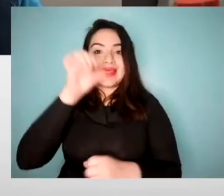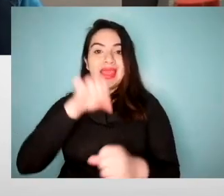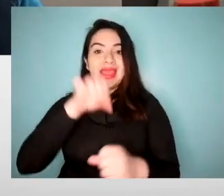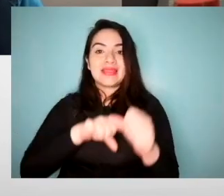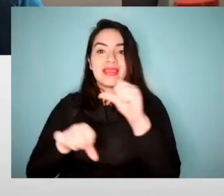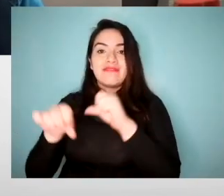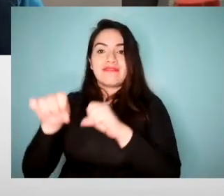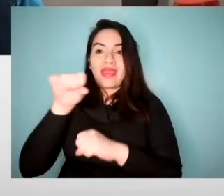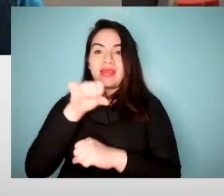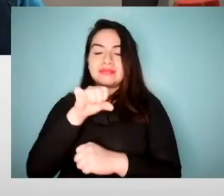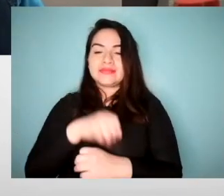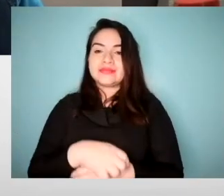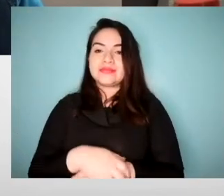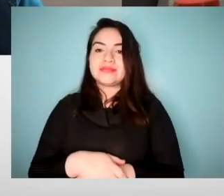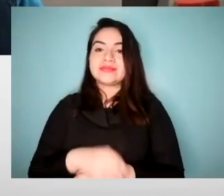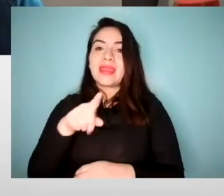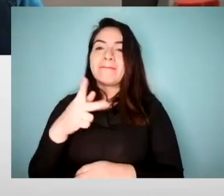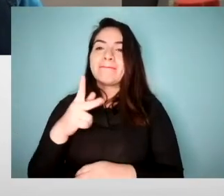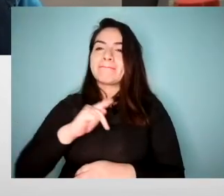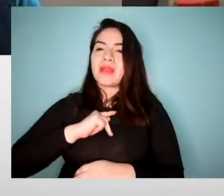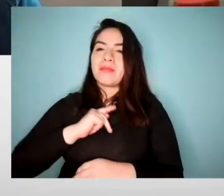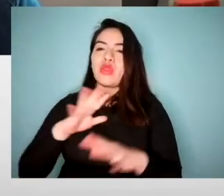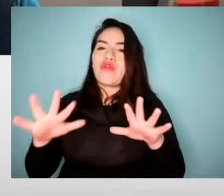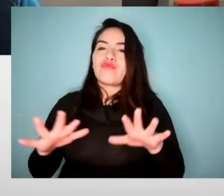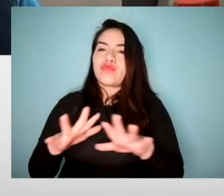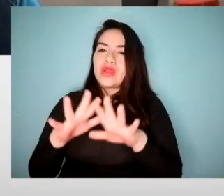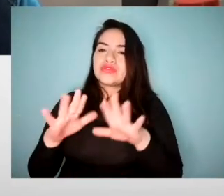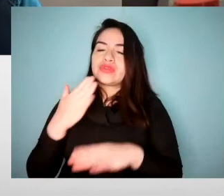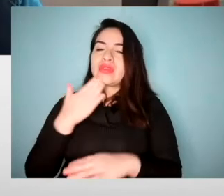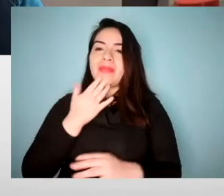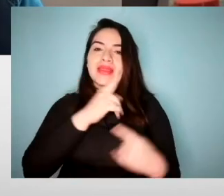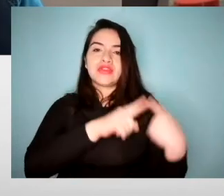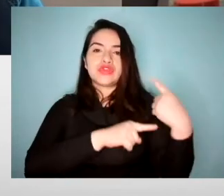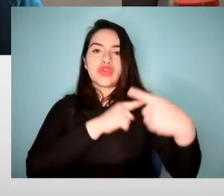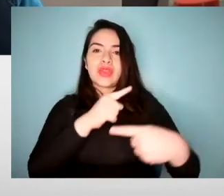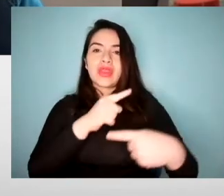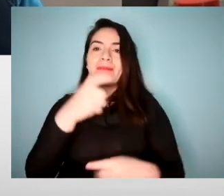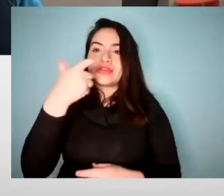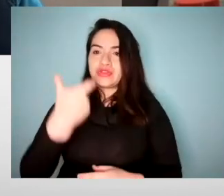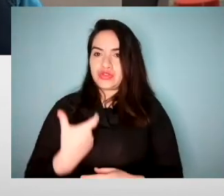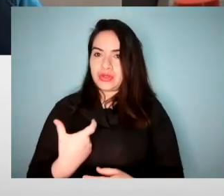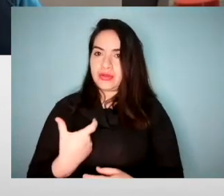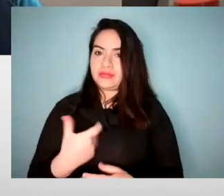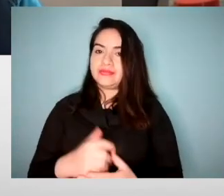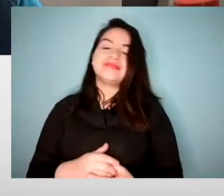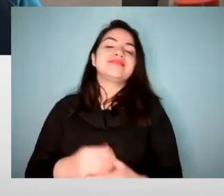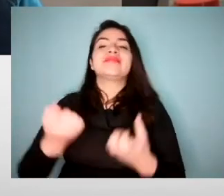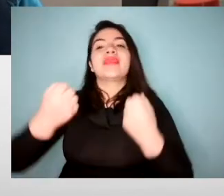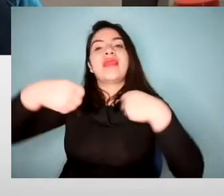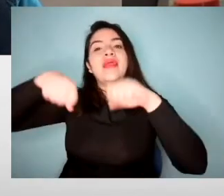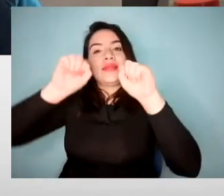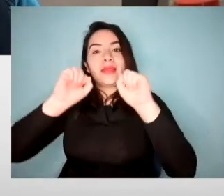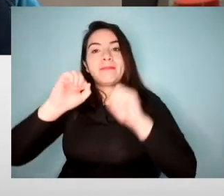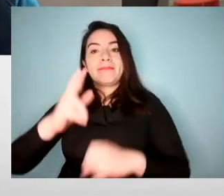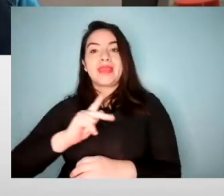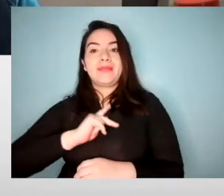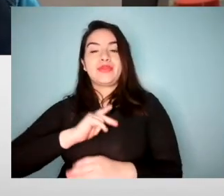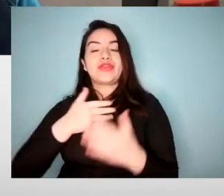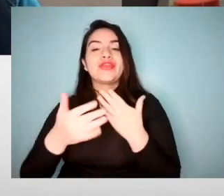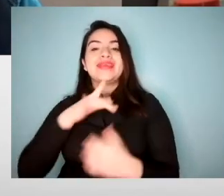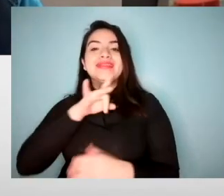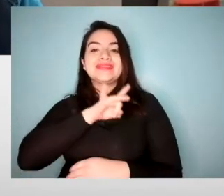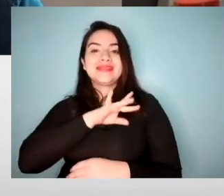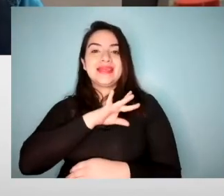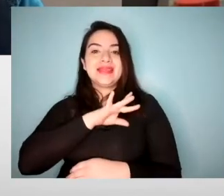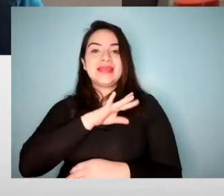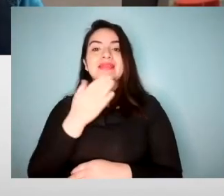Pues se premia un poco el esfuerzo laboral y también tu historia como persona. Y gané ese premio estando en Chile y luego cuando estaba